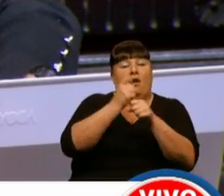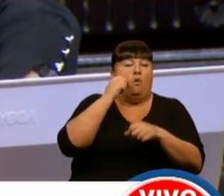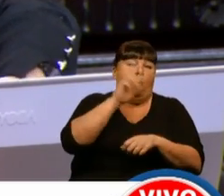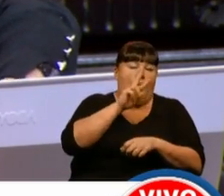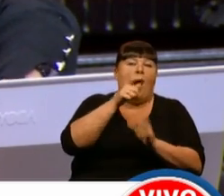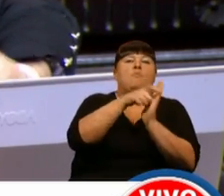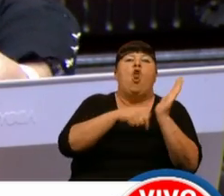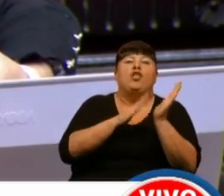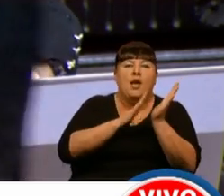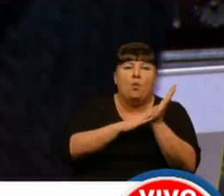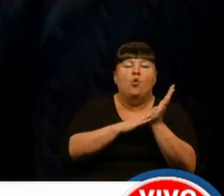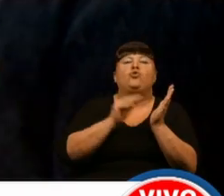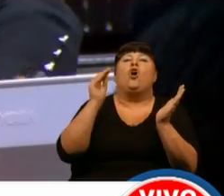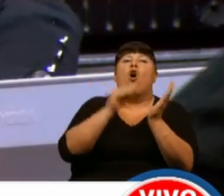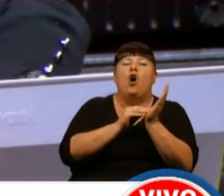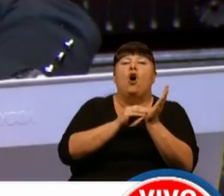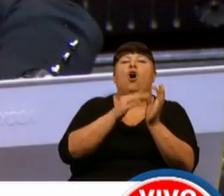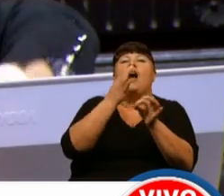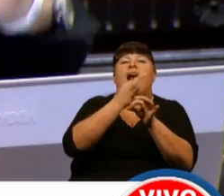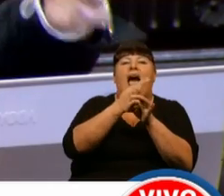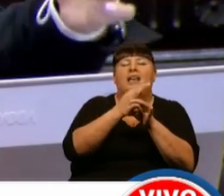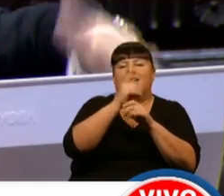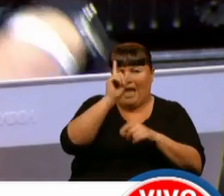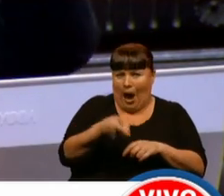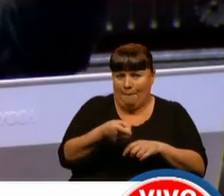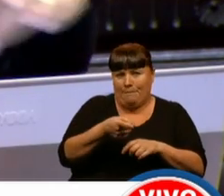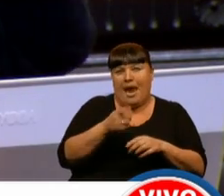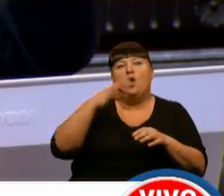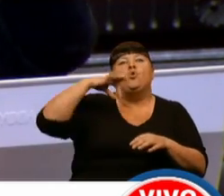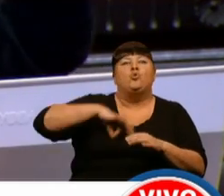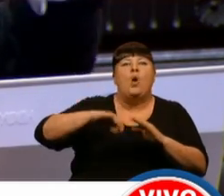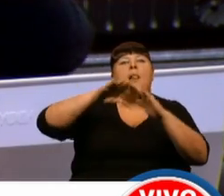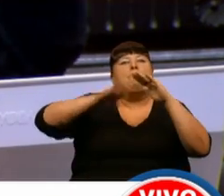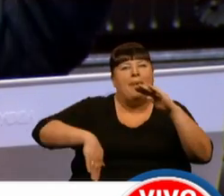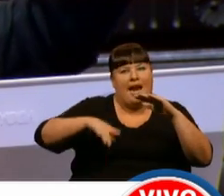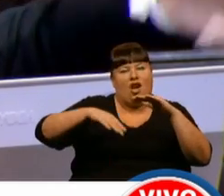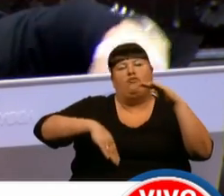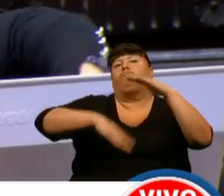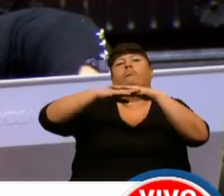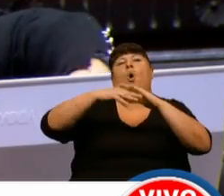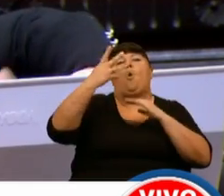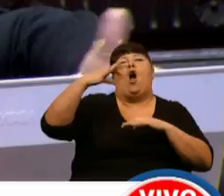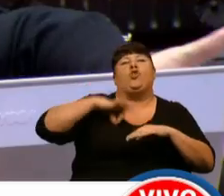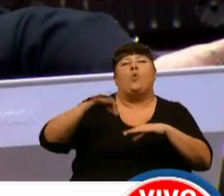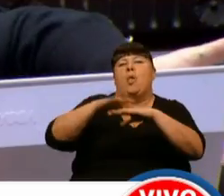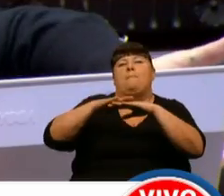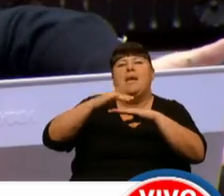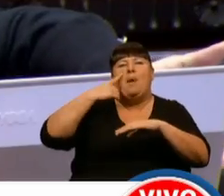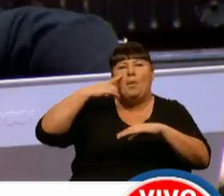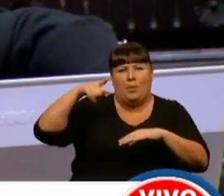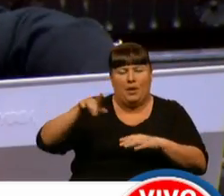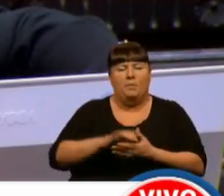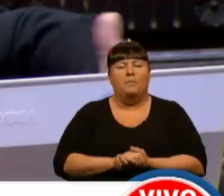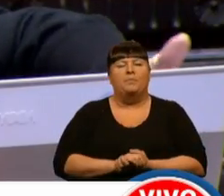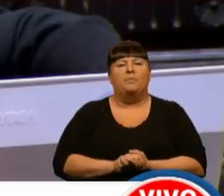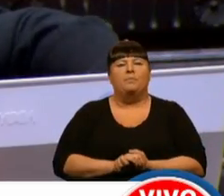trabajadoras monotributistas inscritas en la categoría también cuyo ingreso no sea el tope sea cuatro salarios mínimos vital y